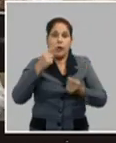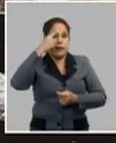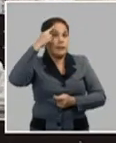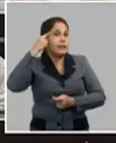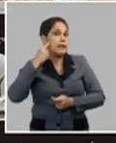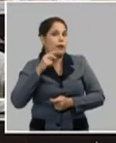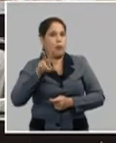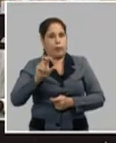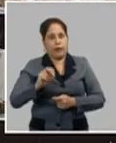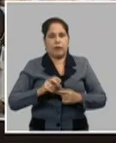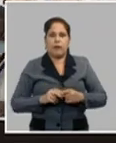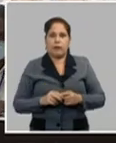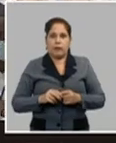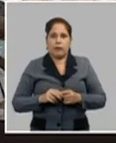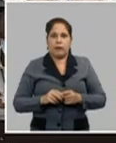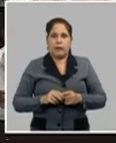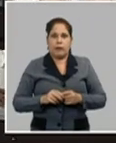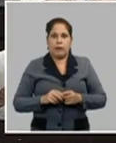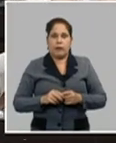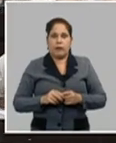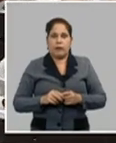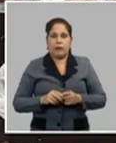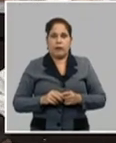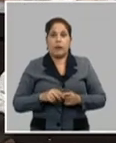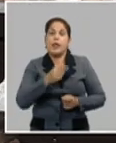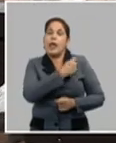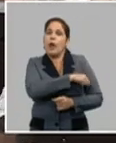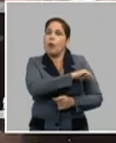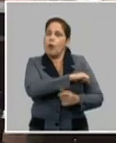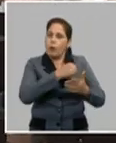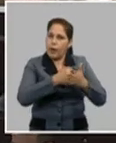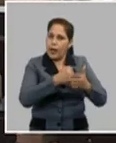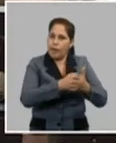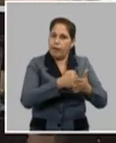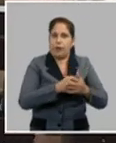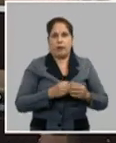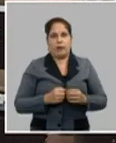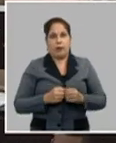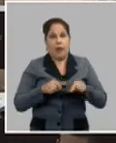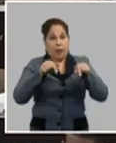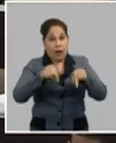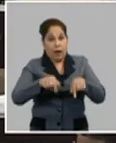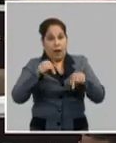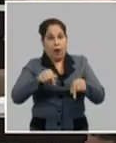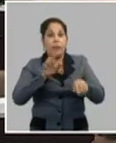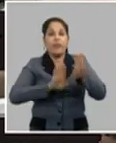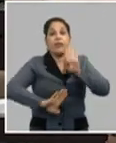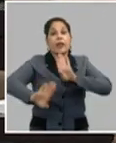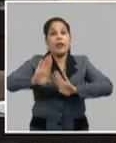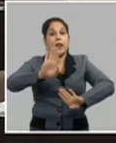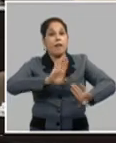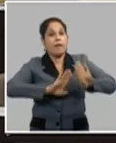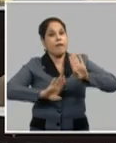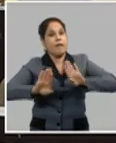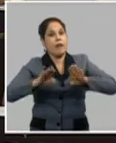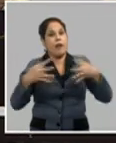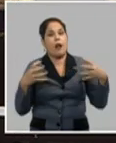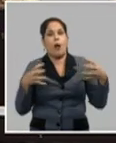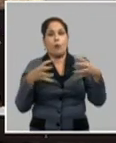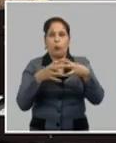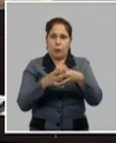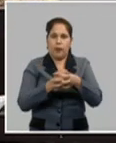siglo XX. Y lo encara el pueblo que en nuestros días defiende la estrecha